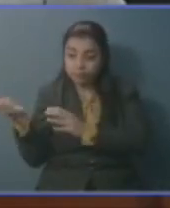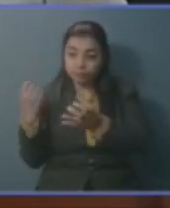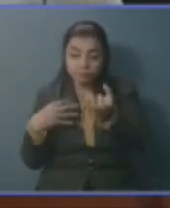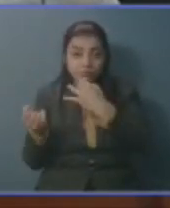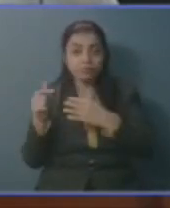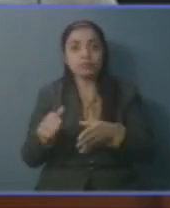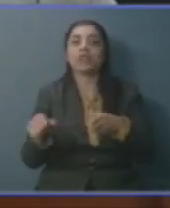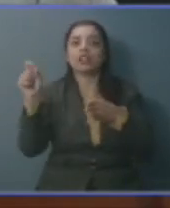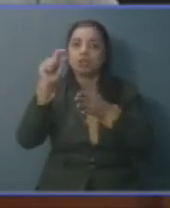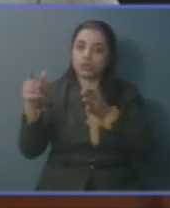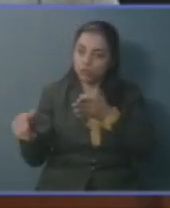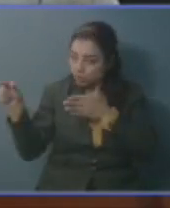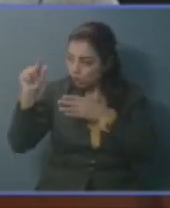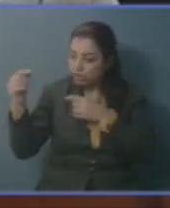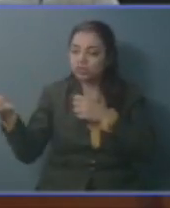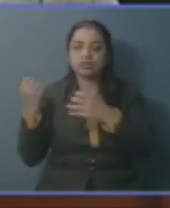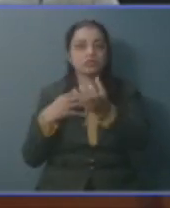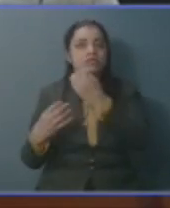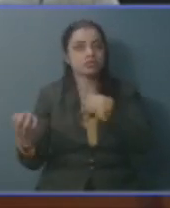instituciones,